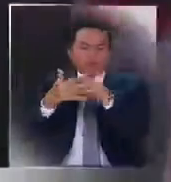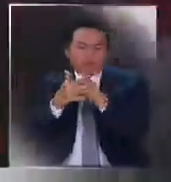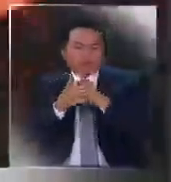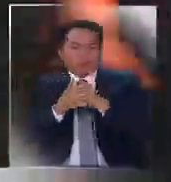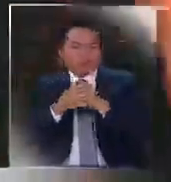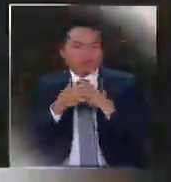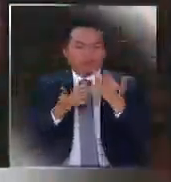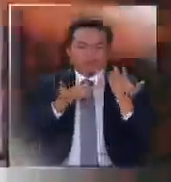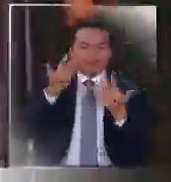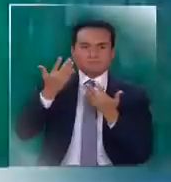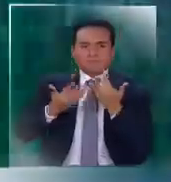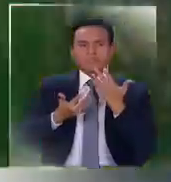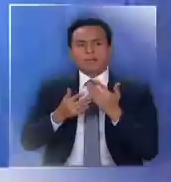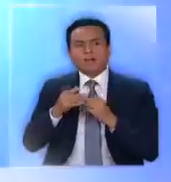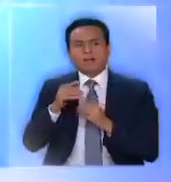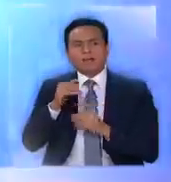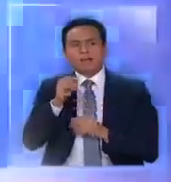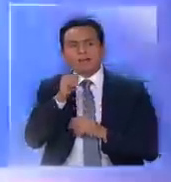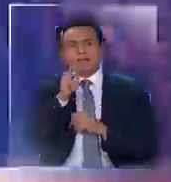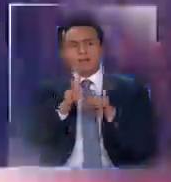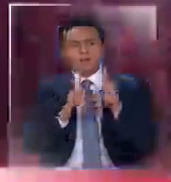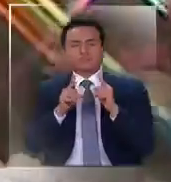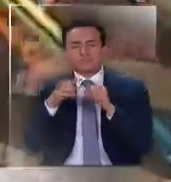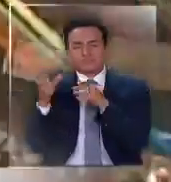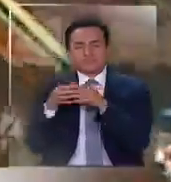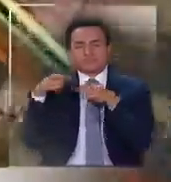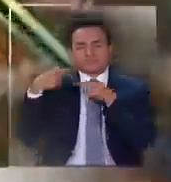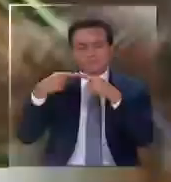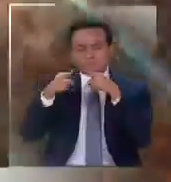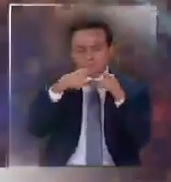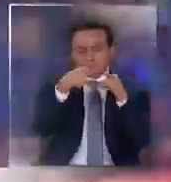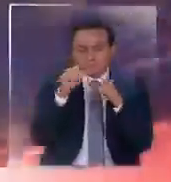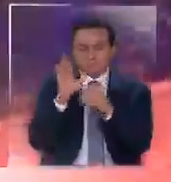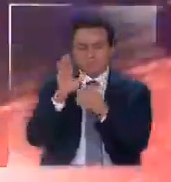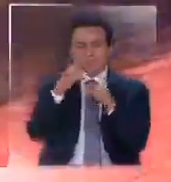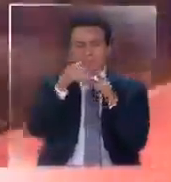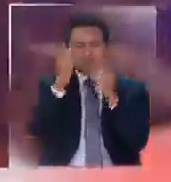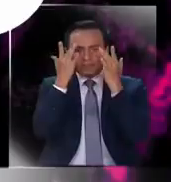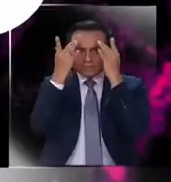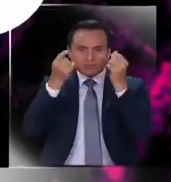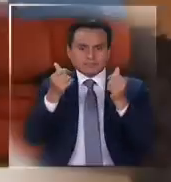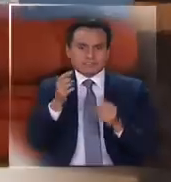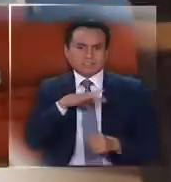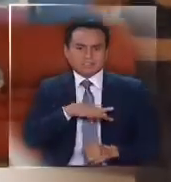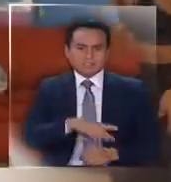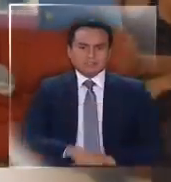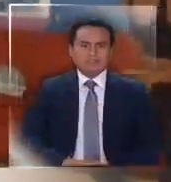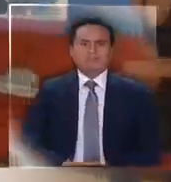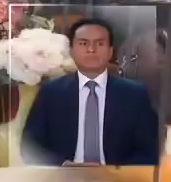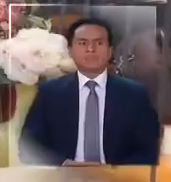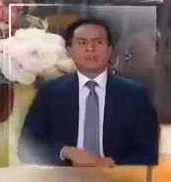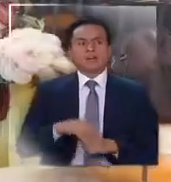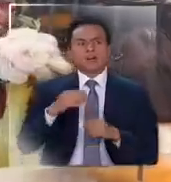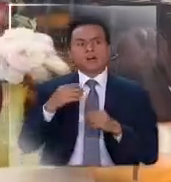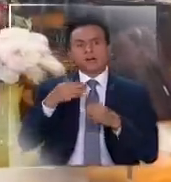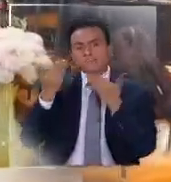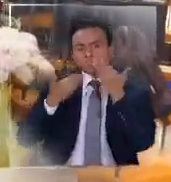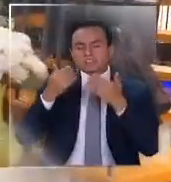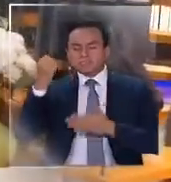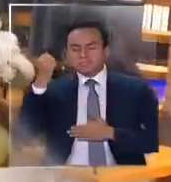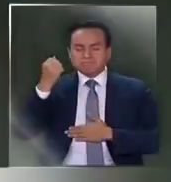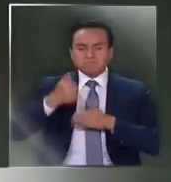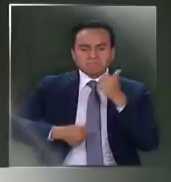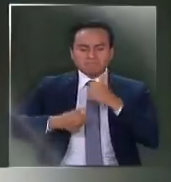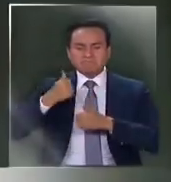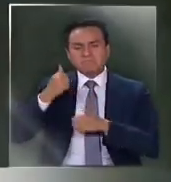con... Musicales que pasaron por varios géneros y que mostraron la diversidad del talento chileno. Artistas que han seguido sus carreras en